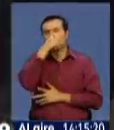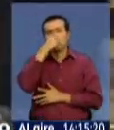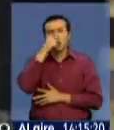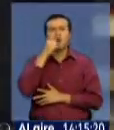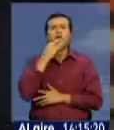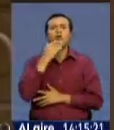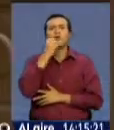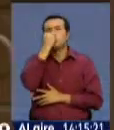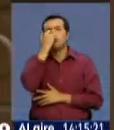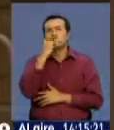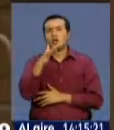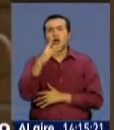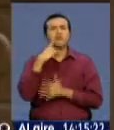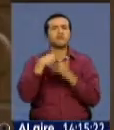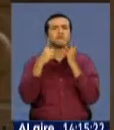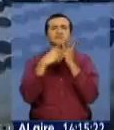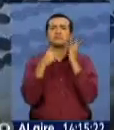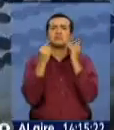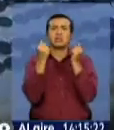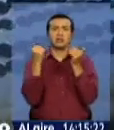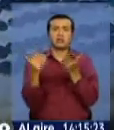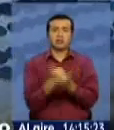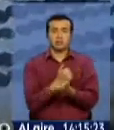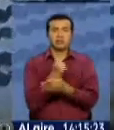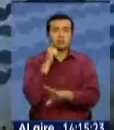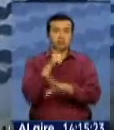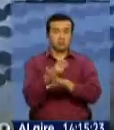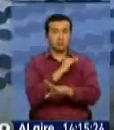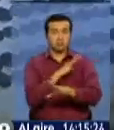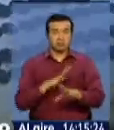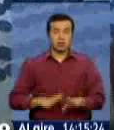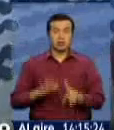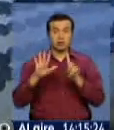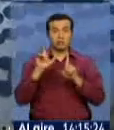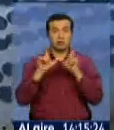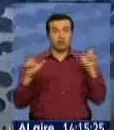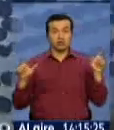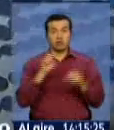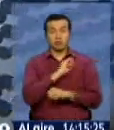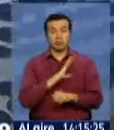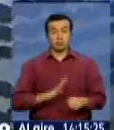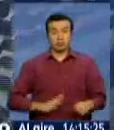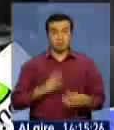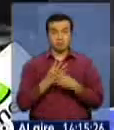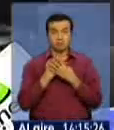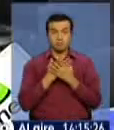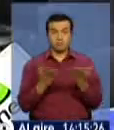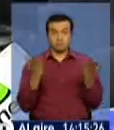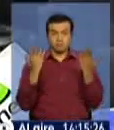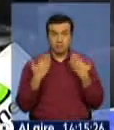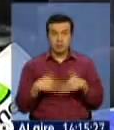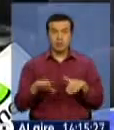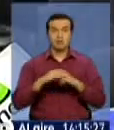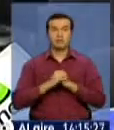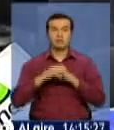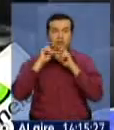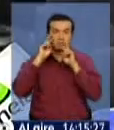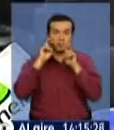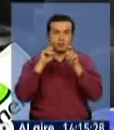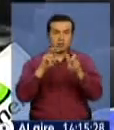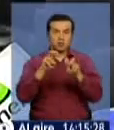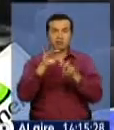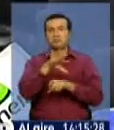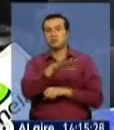dinero en efectivo. En esta ocasión se dictó prisión preventiva para 6 personas. Luego del resultado de las investigaciones